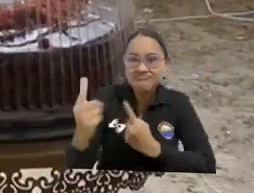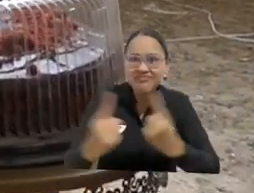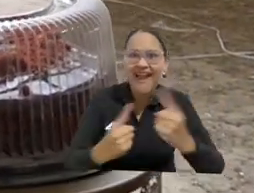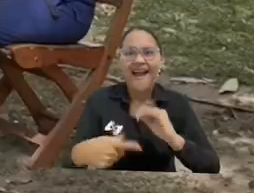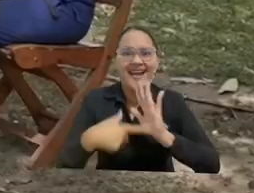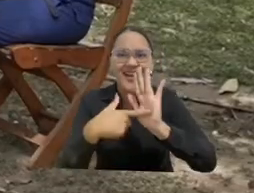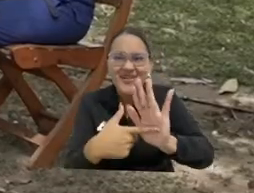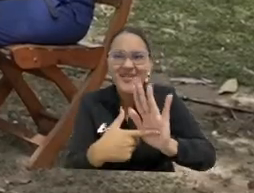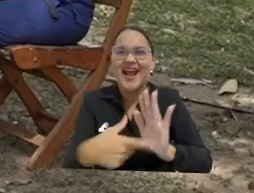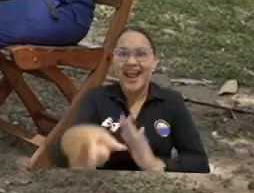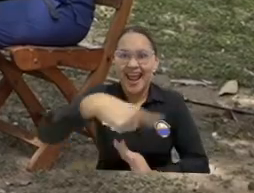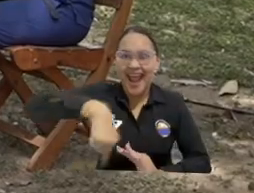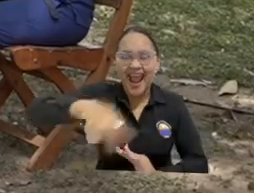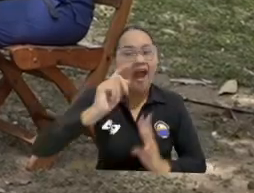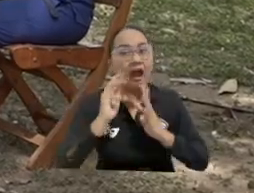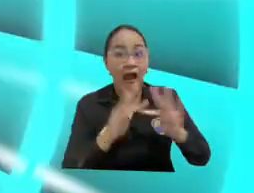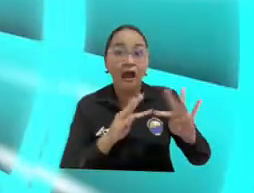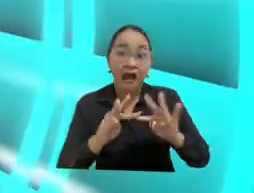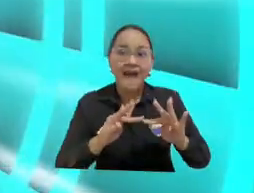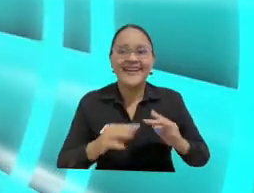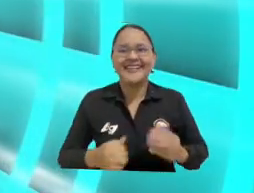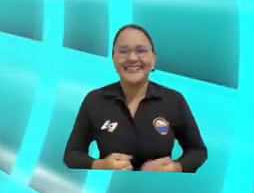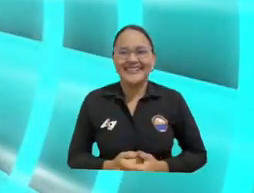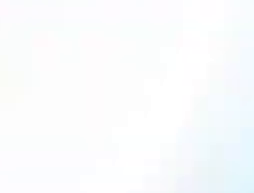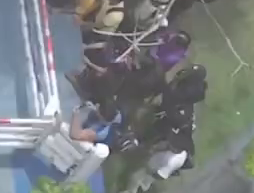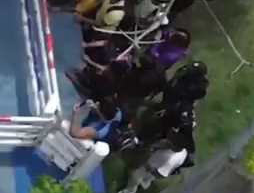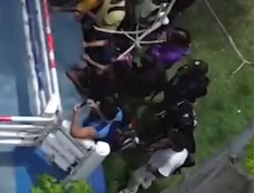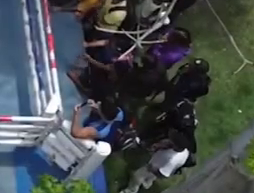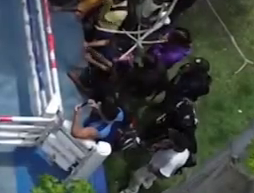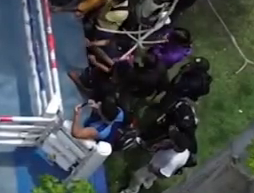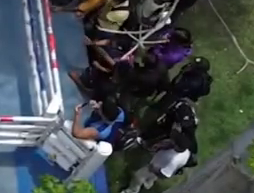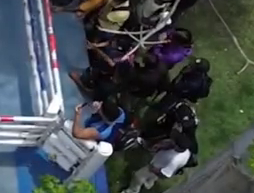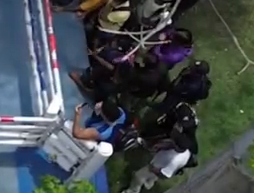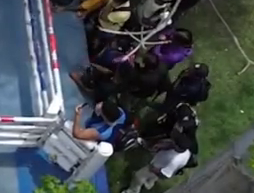emprendimiento estamos ofreciéndole también a la comunidad.